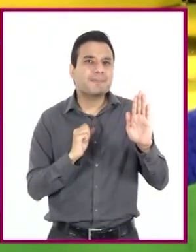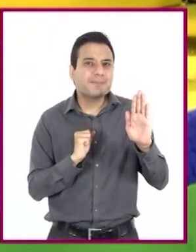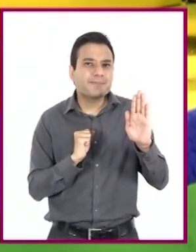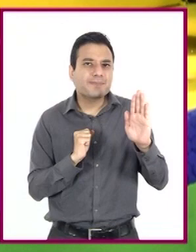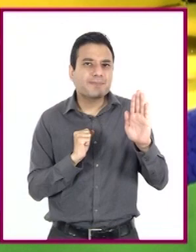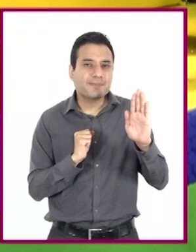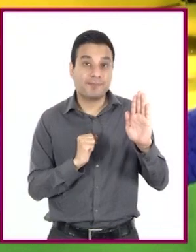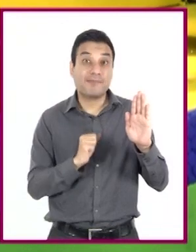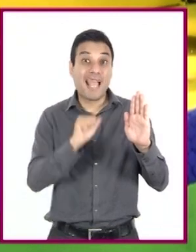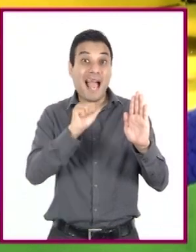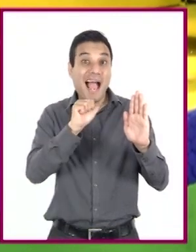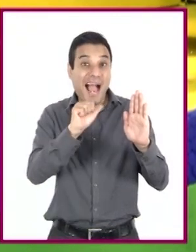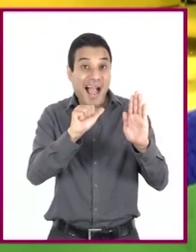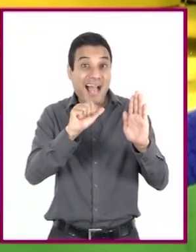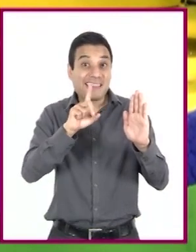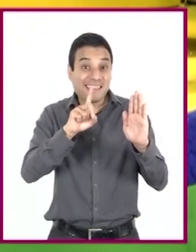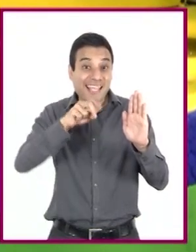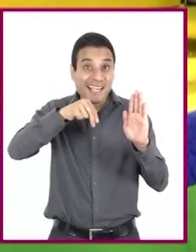el ADN,